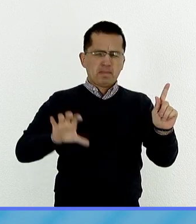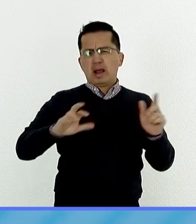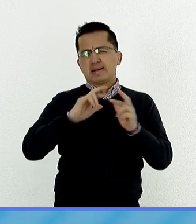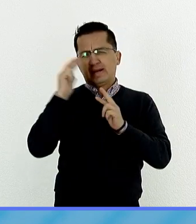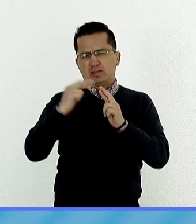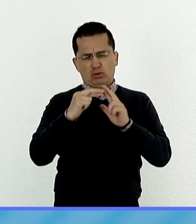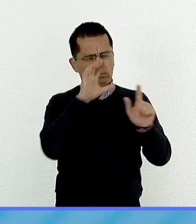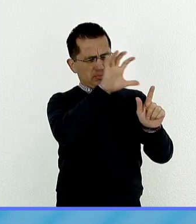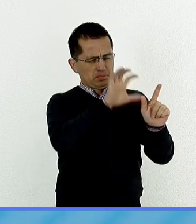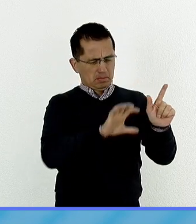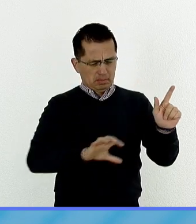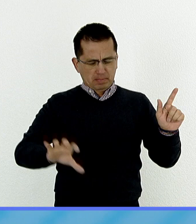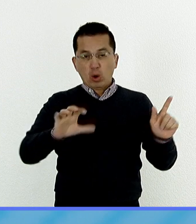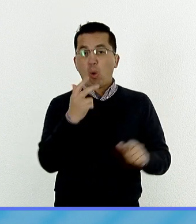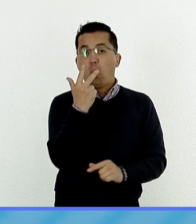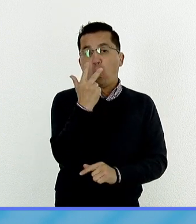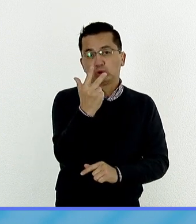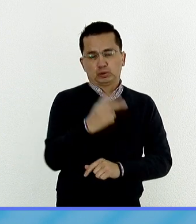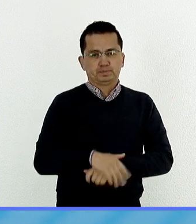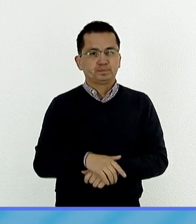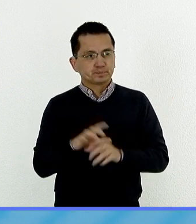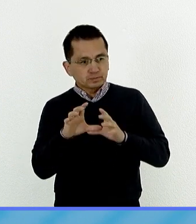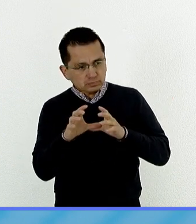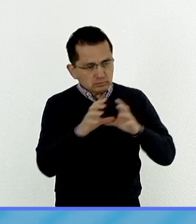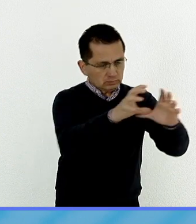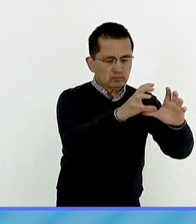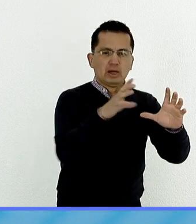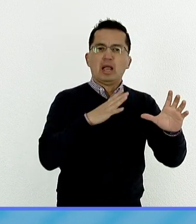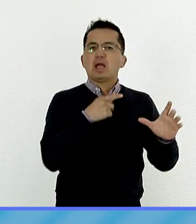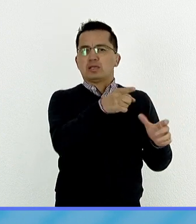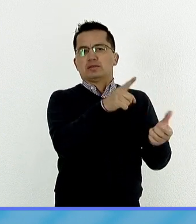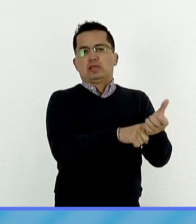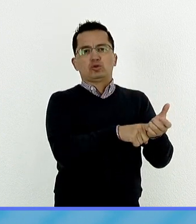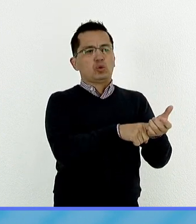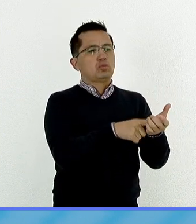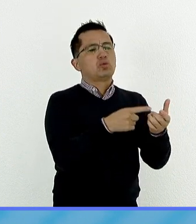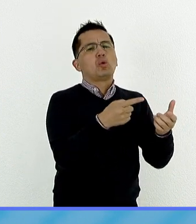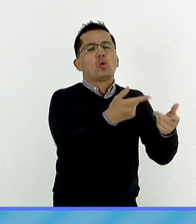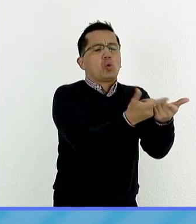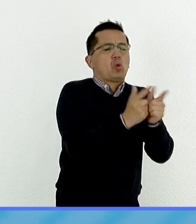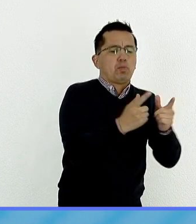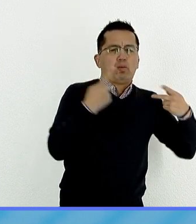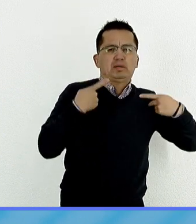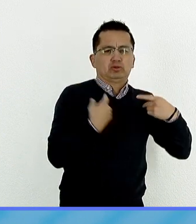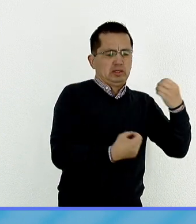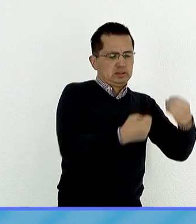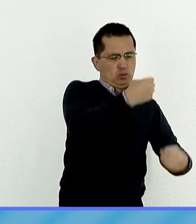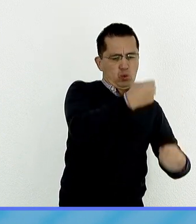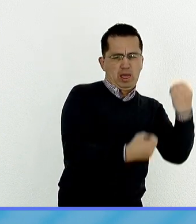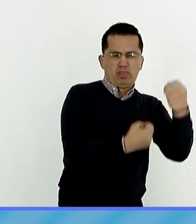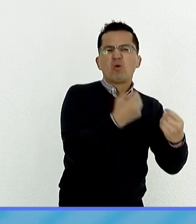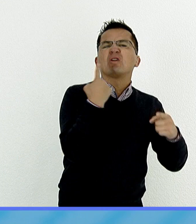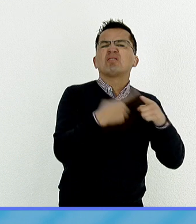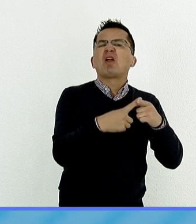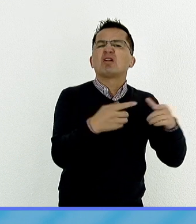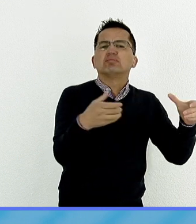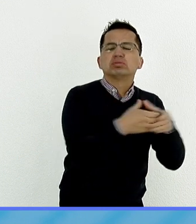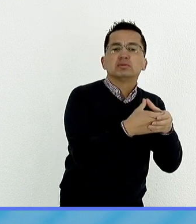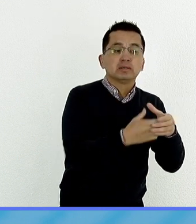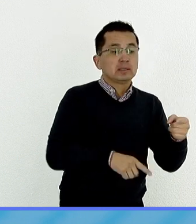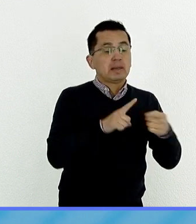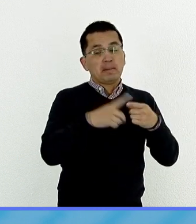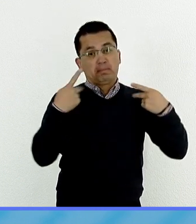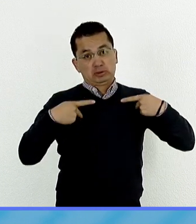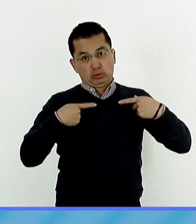un Jurado este compuesto por personas de la academia de la empresa del gobierno y de la sociedad